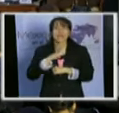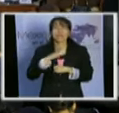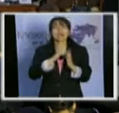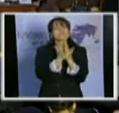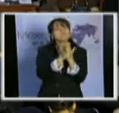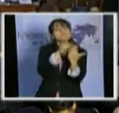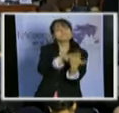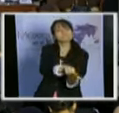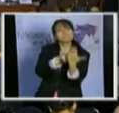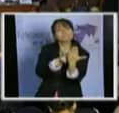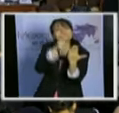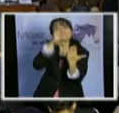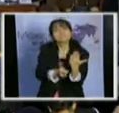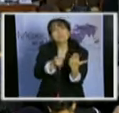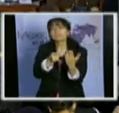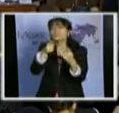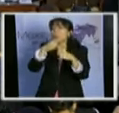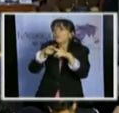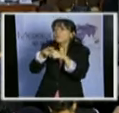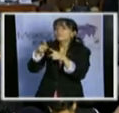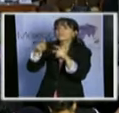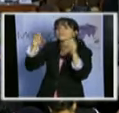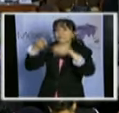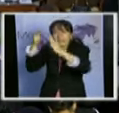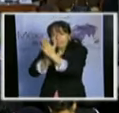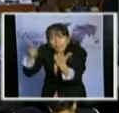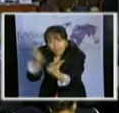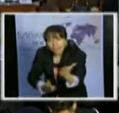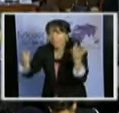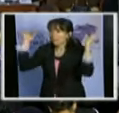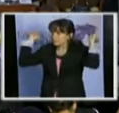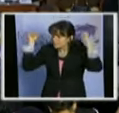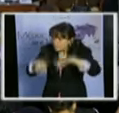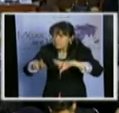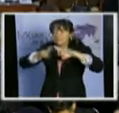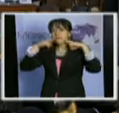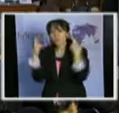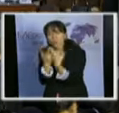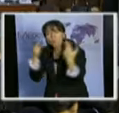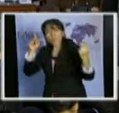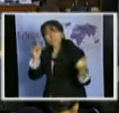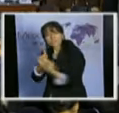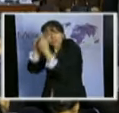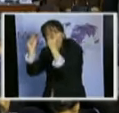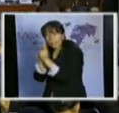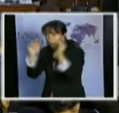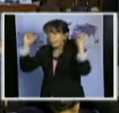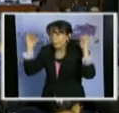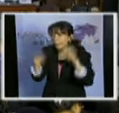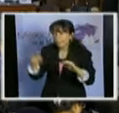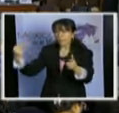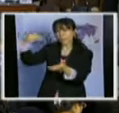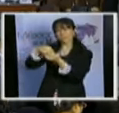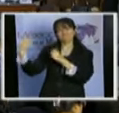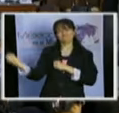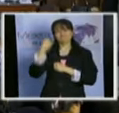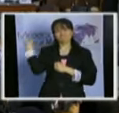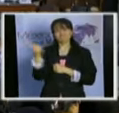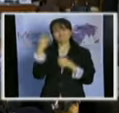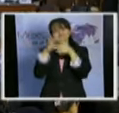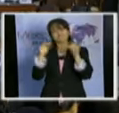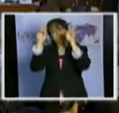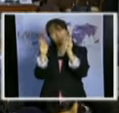talleres, seminarios, reflexiones en donde se ha hablado con sociedad civil y Cancillería sobre los temas de la política